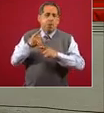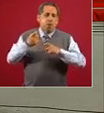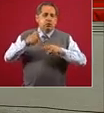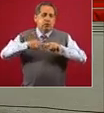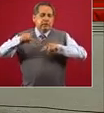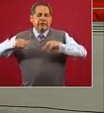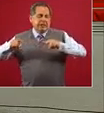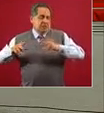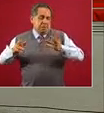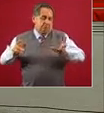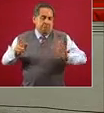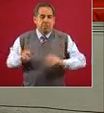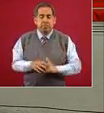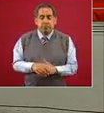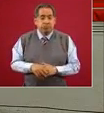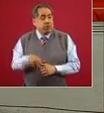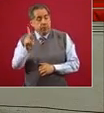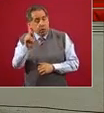manera. Y bueno,